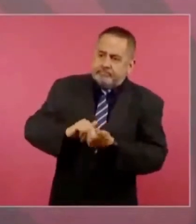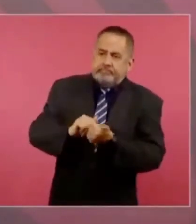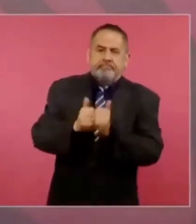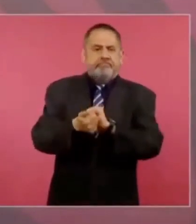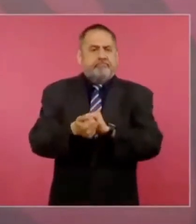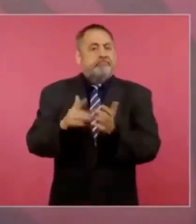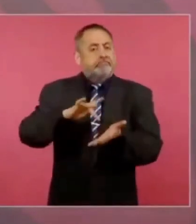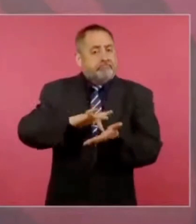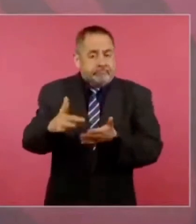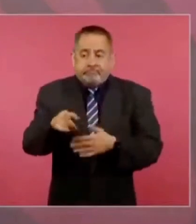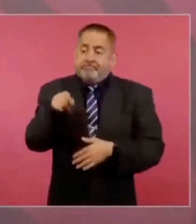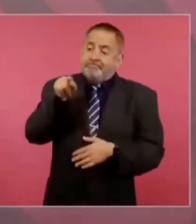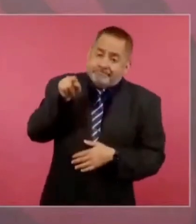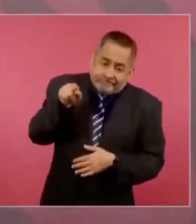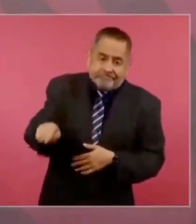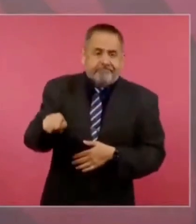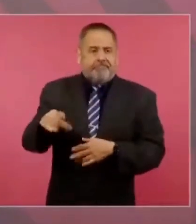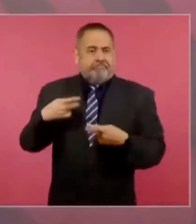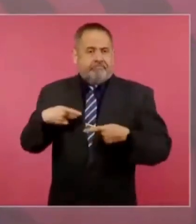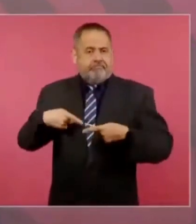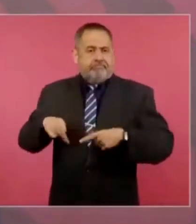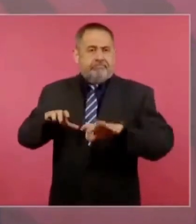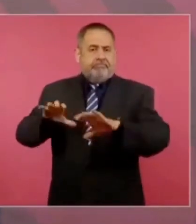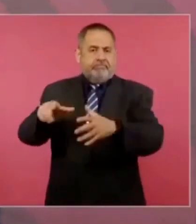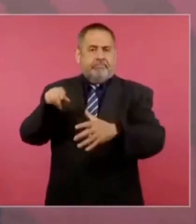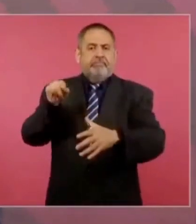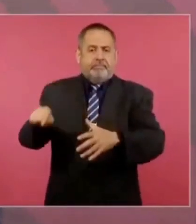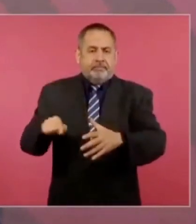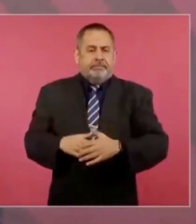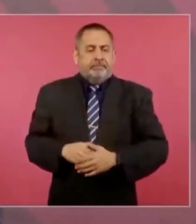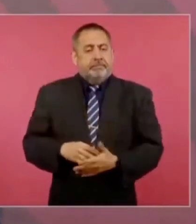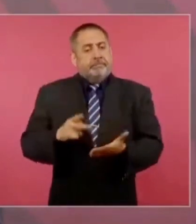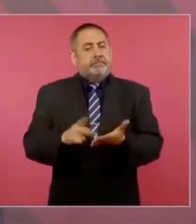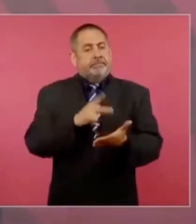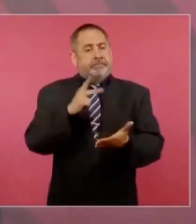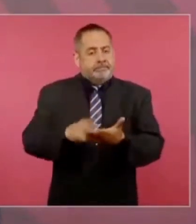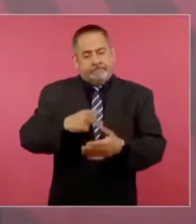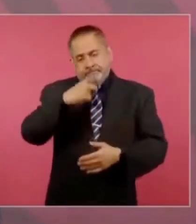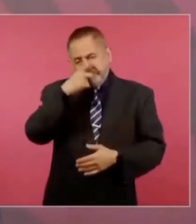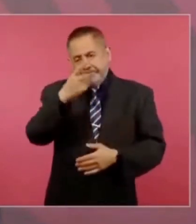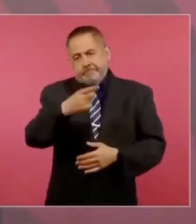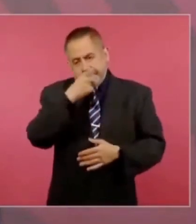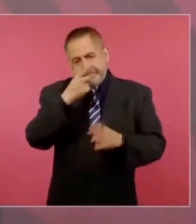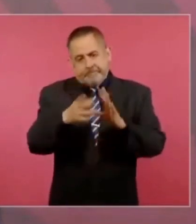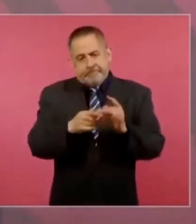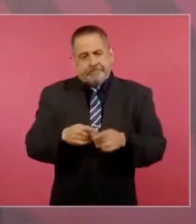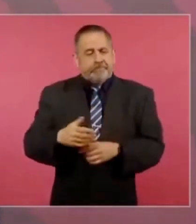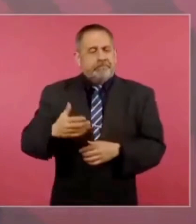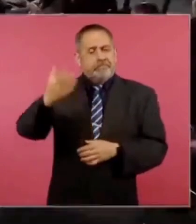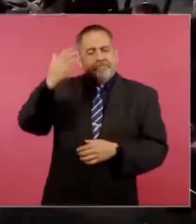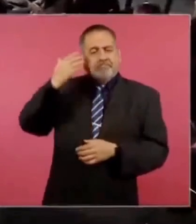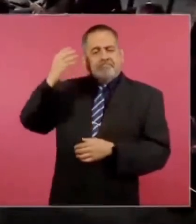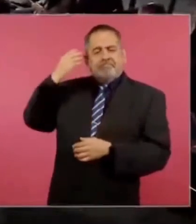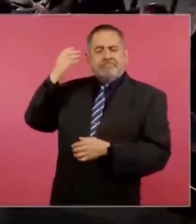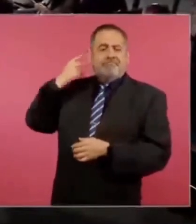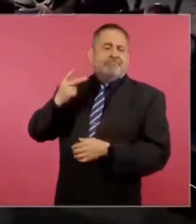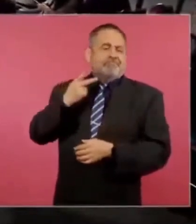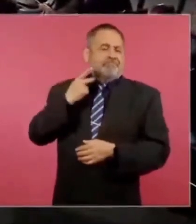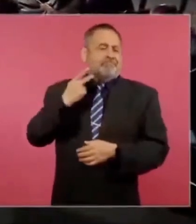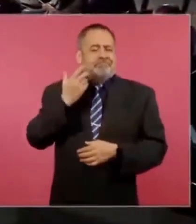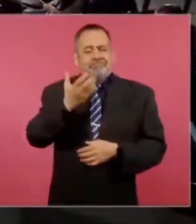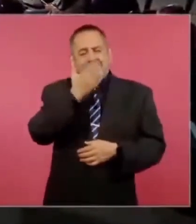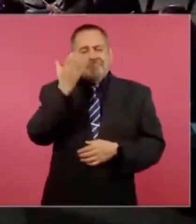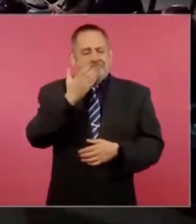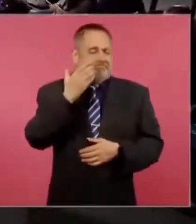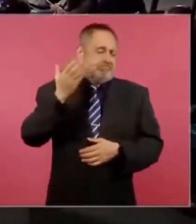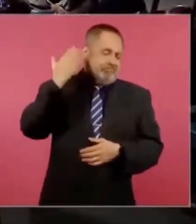Porque como lo hemos dicho muchísimas veces, la política tradicional se hacía sin